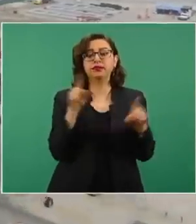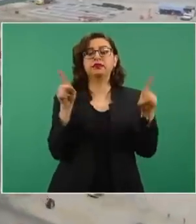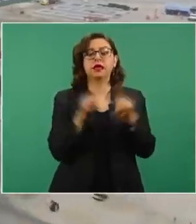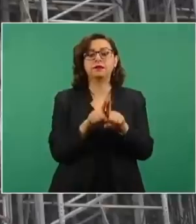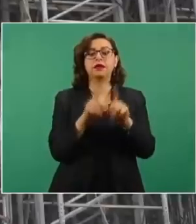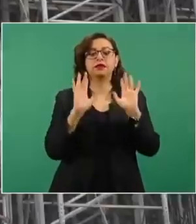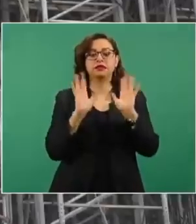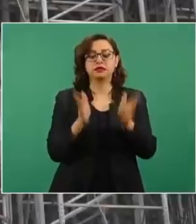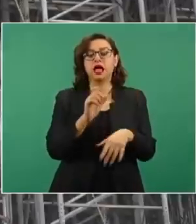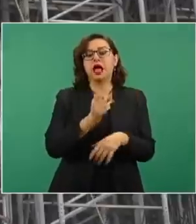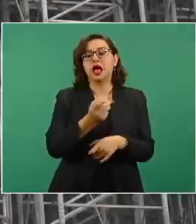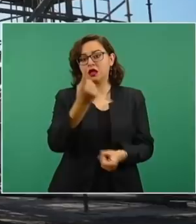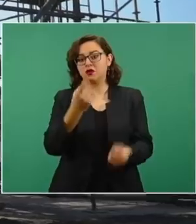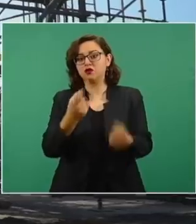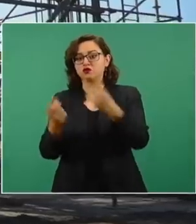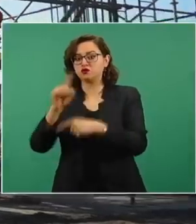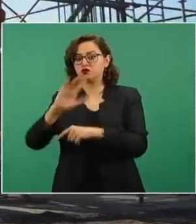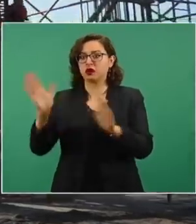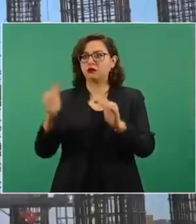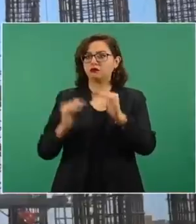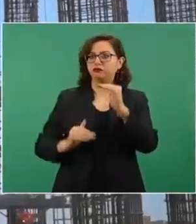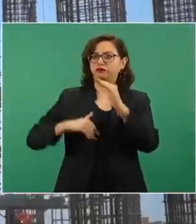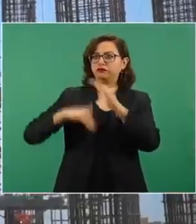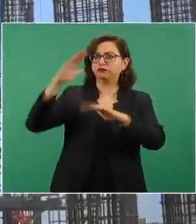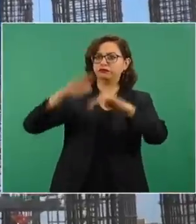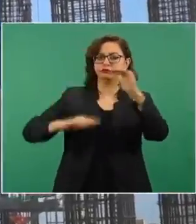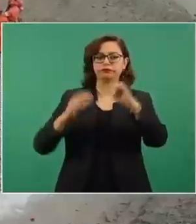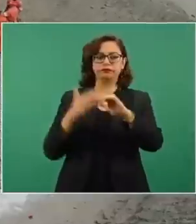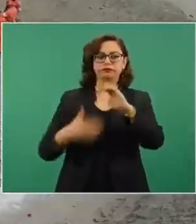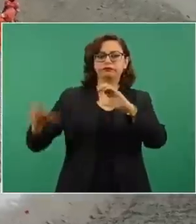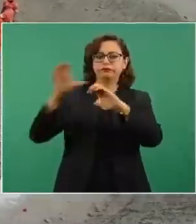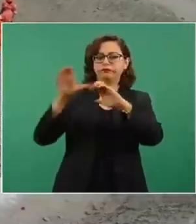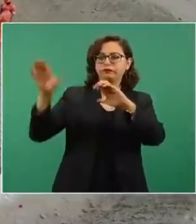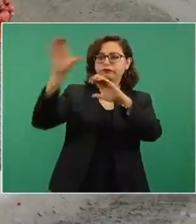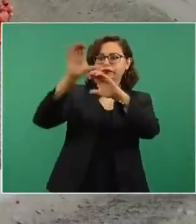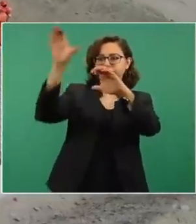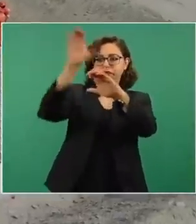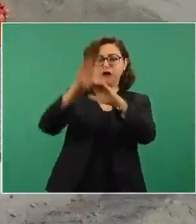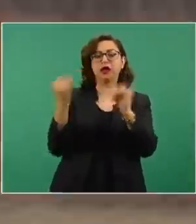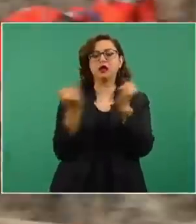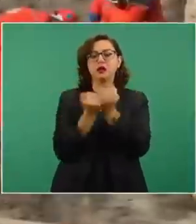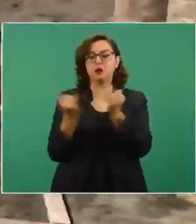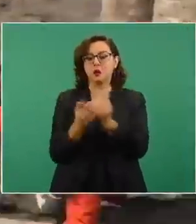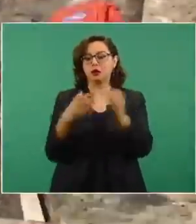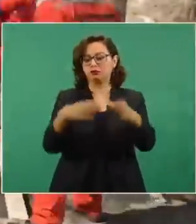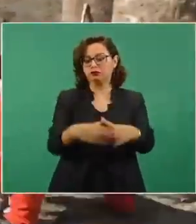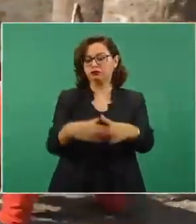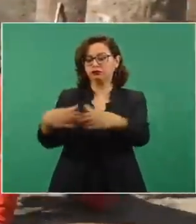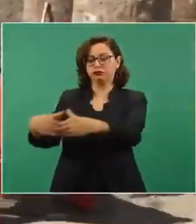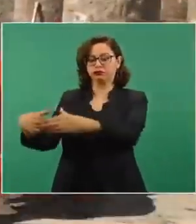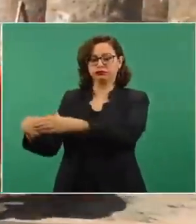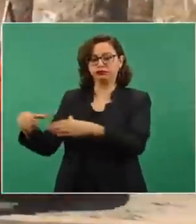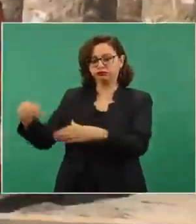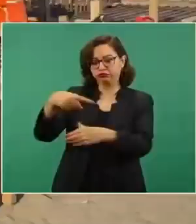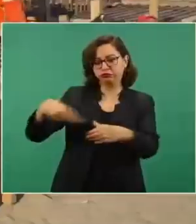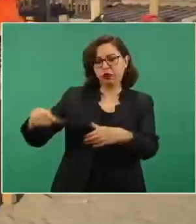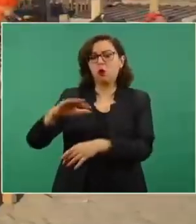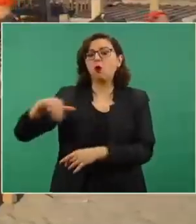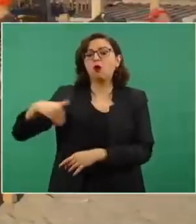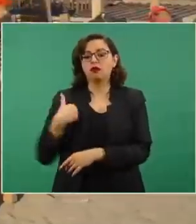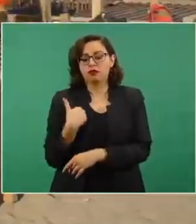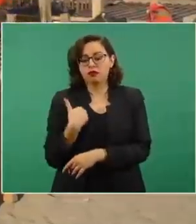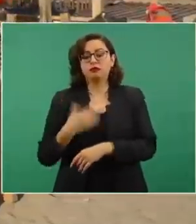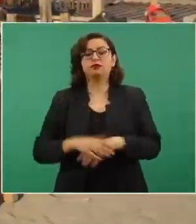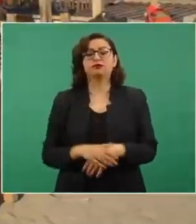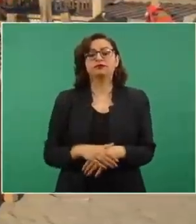en las superestructuras de los tambores de coque, subestaciones, estructuras de vacío y tanques de aceite de lavado. Las plantas químicas del paquete 2 y 3